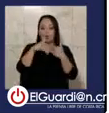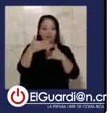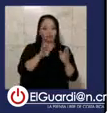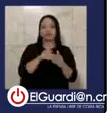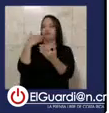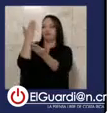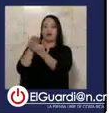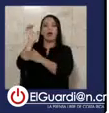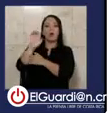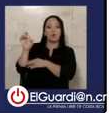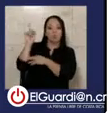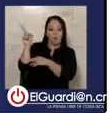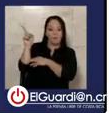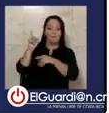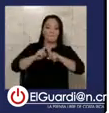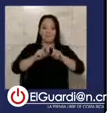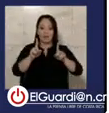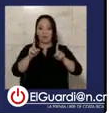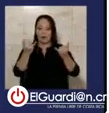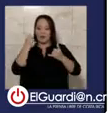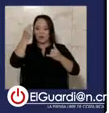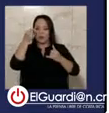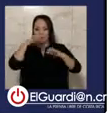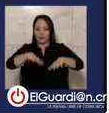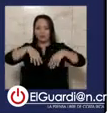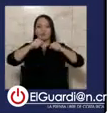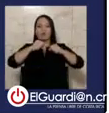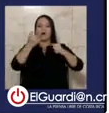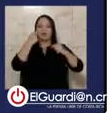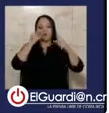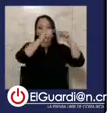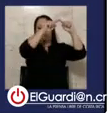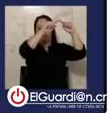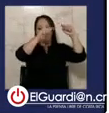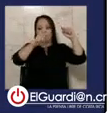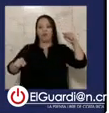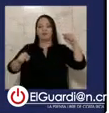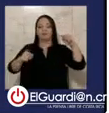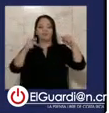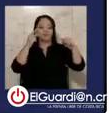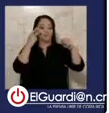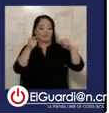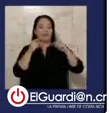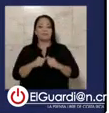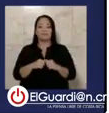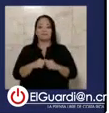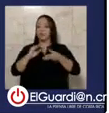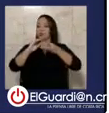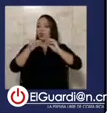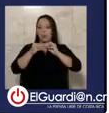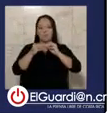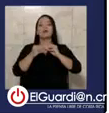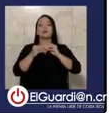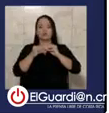este gobierno asume que se nota un franco decrecimiento. Aquí los macronúmeros y